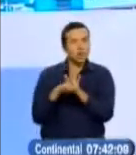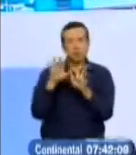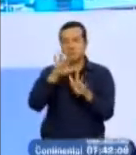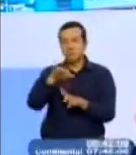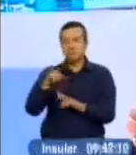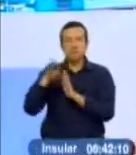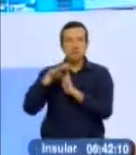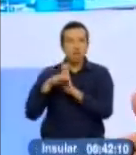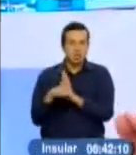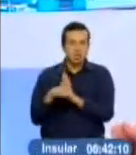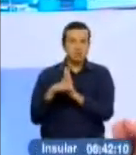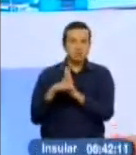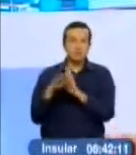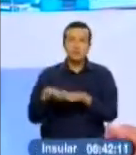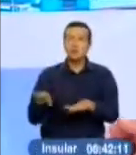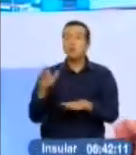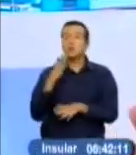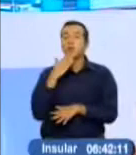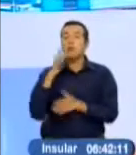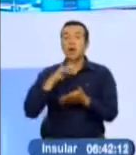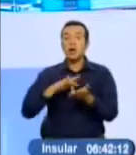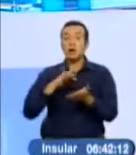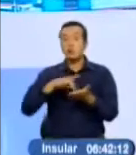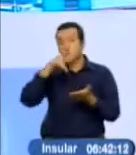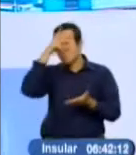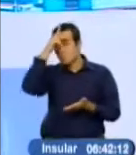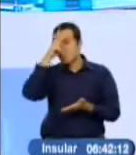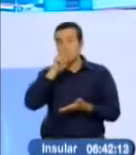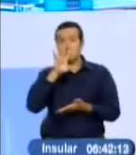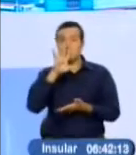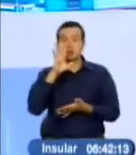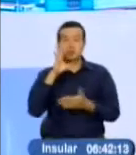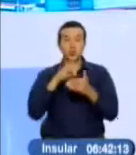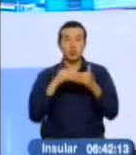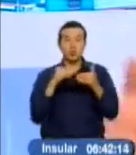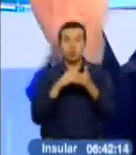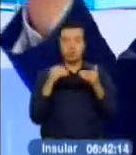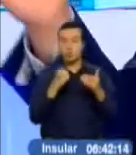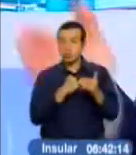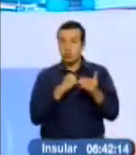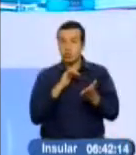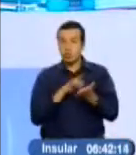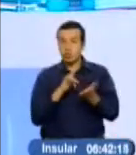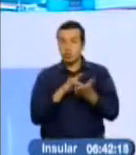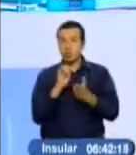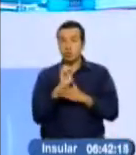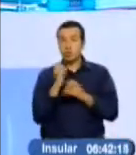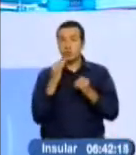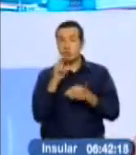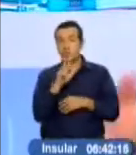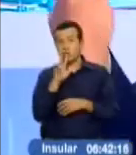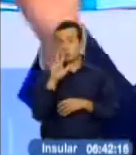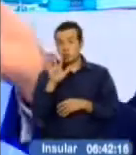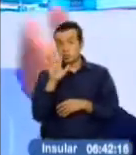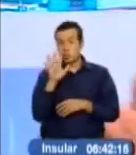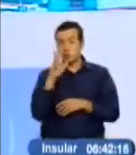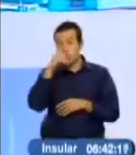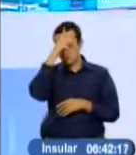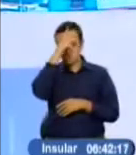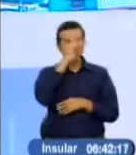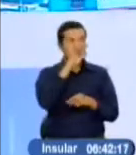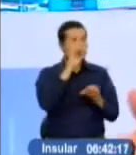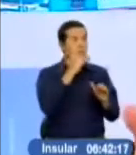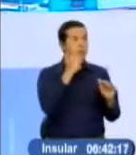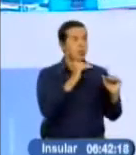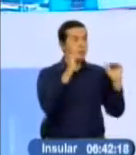no nos ingresa arroz desde el perú a 25 dólares y nuestro precio oficial está en 35 de los dos peronés de mejor